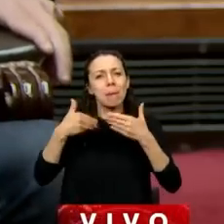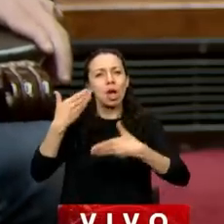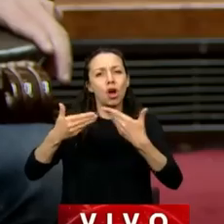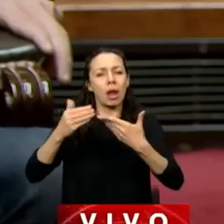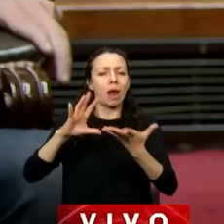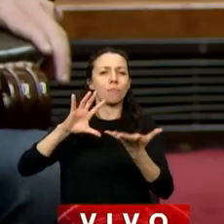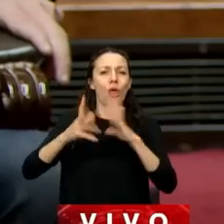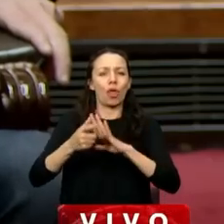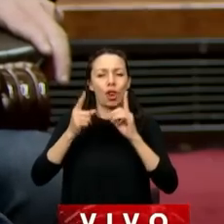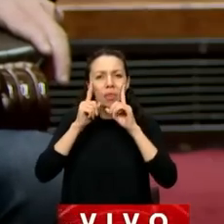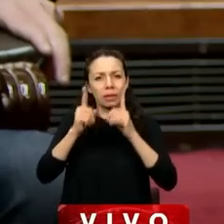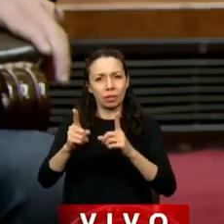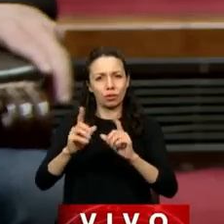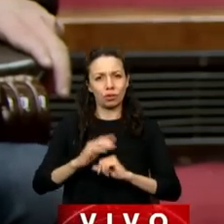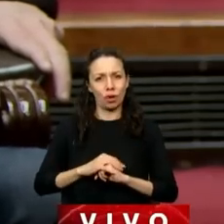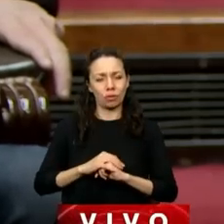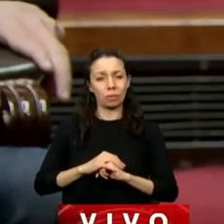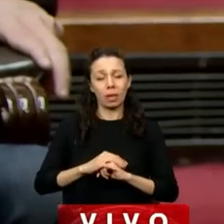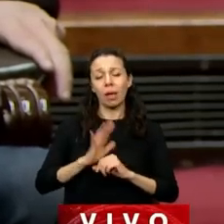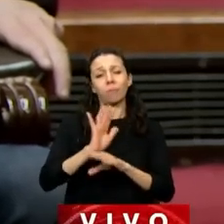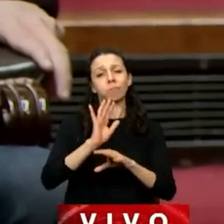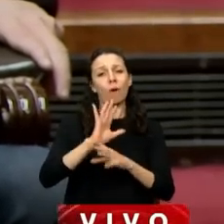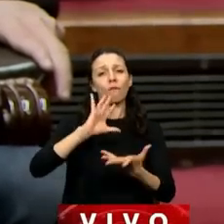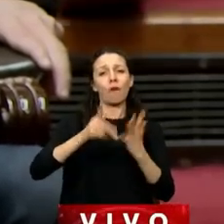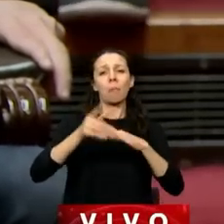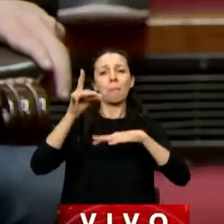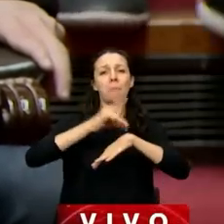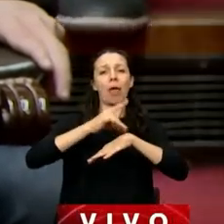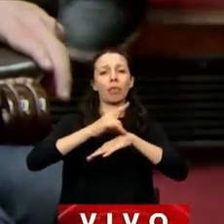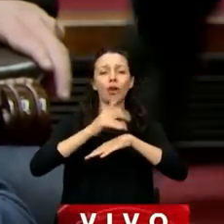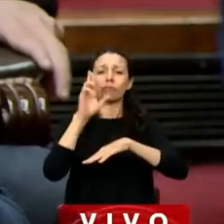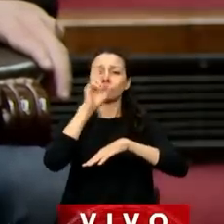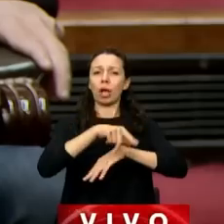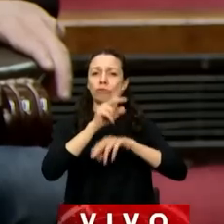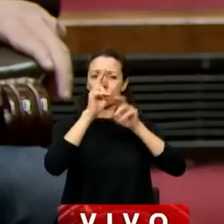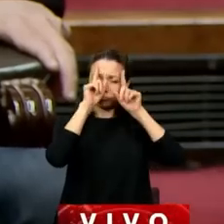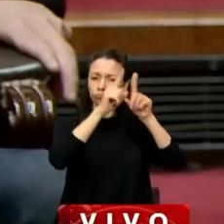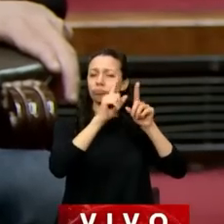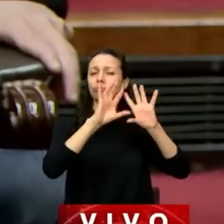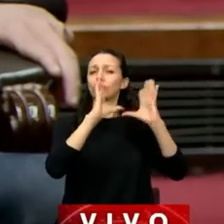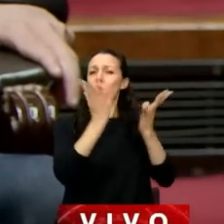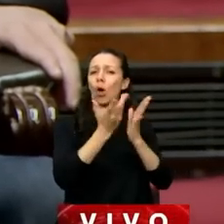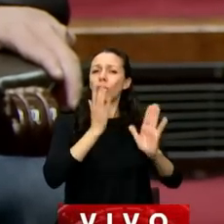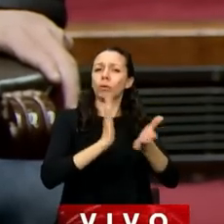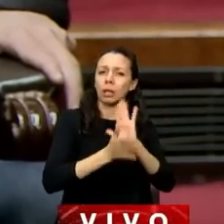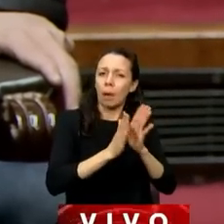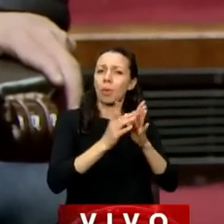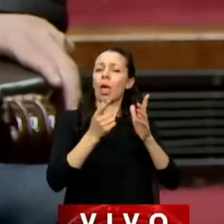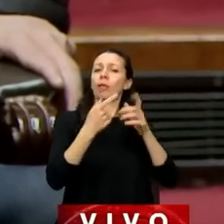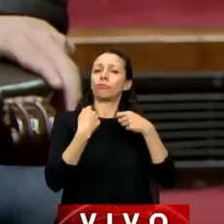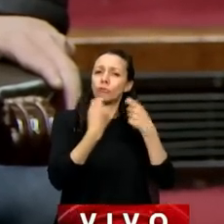atención médico hegemónico. Un modelo de atención basado en la curación, en el uso